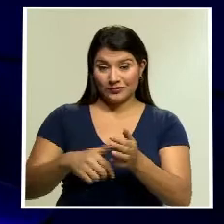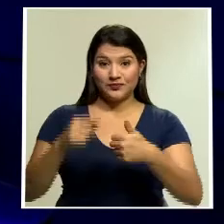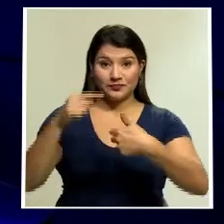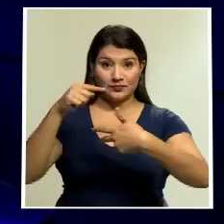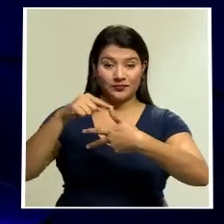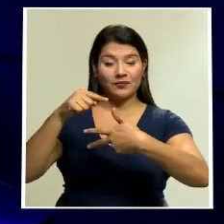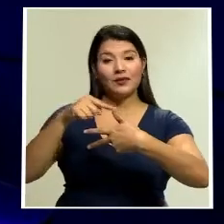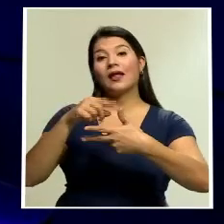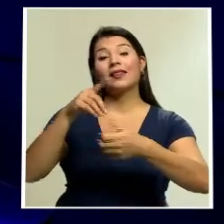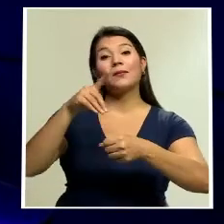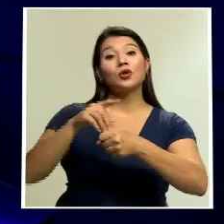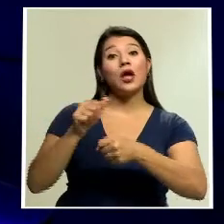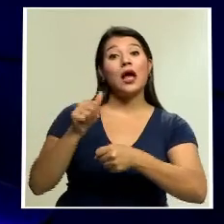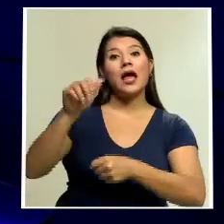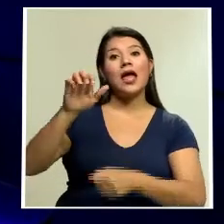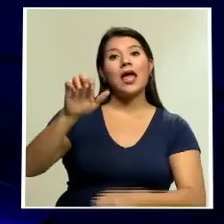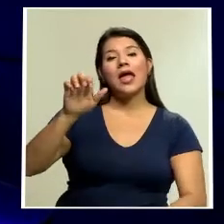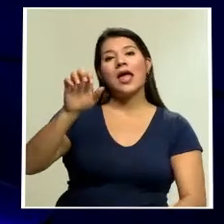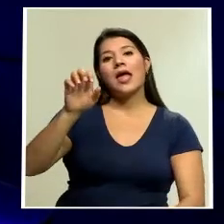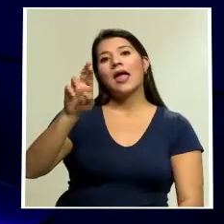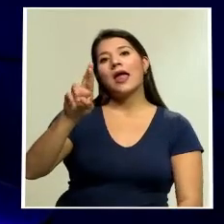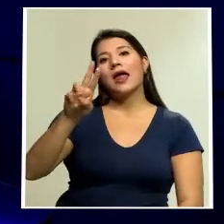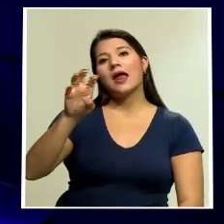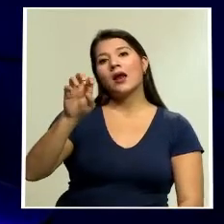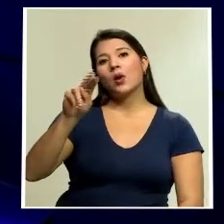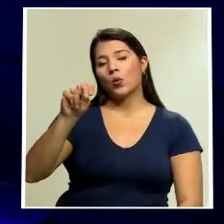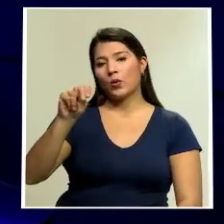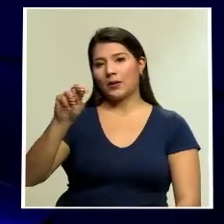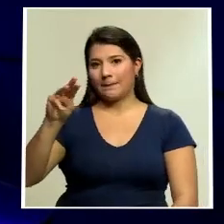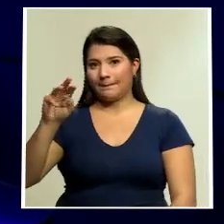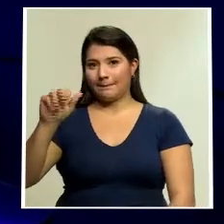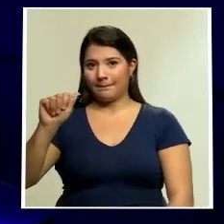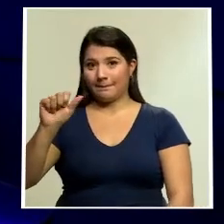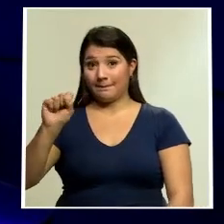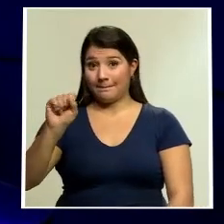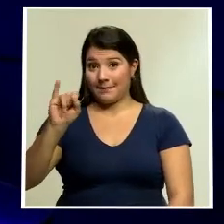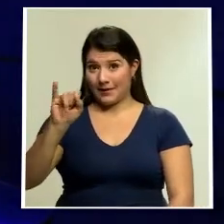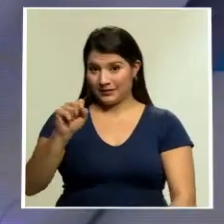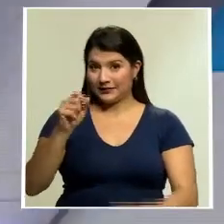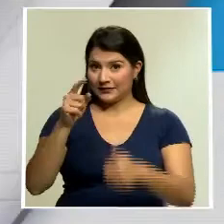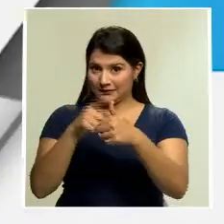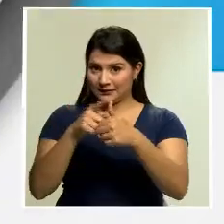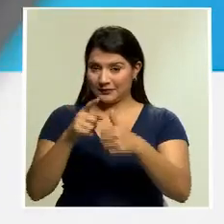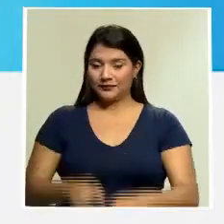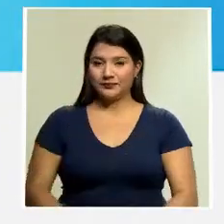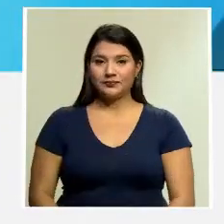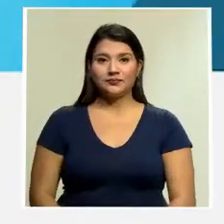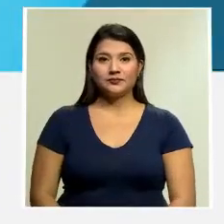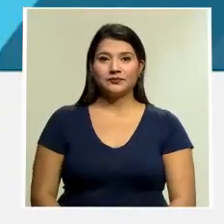diputado alajuelense Erwin Macís Castro es uno de ellos.